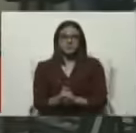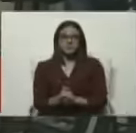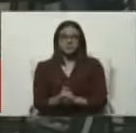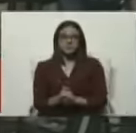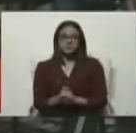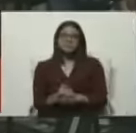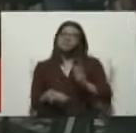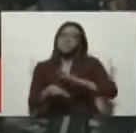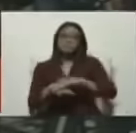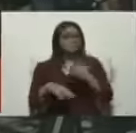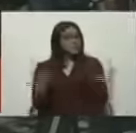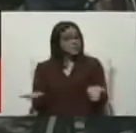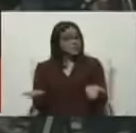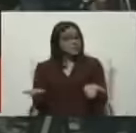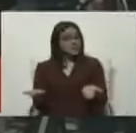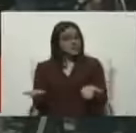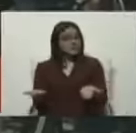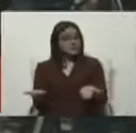Because